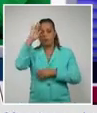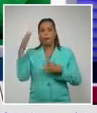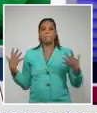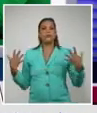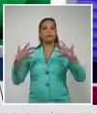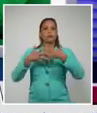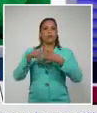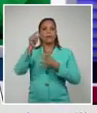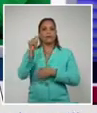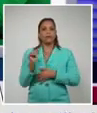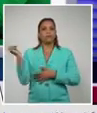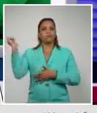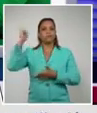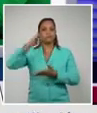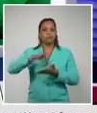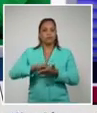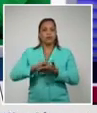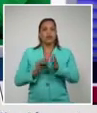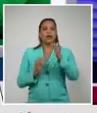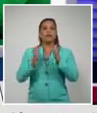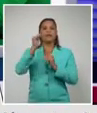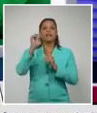internacionales asciende a